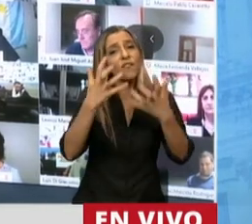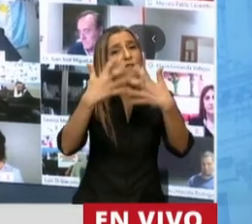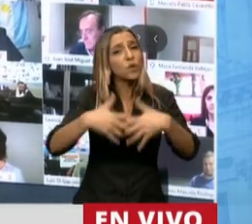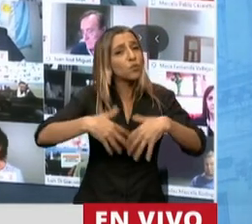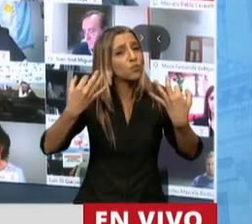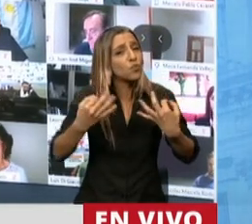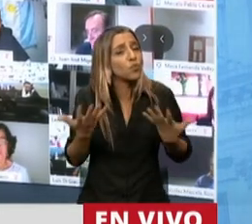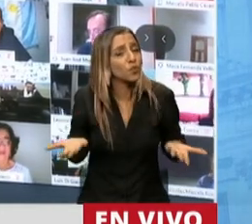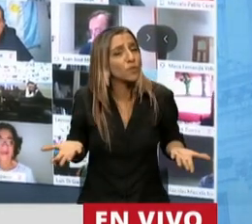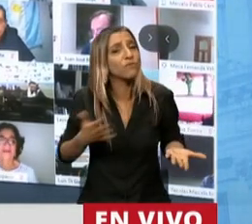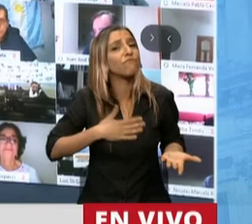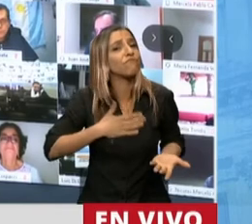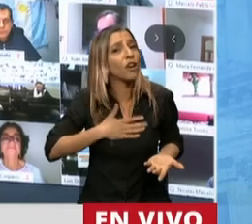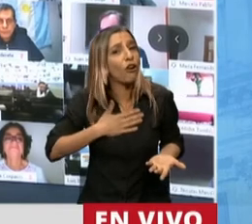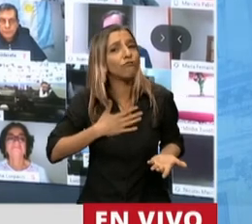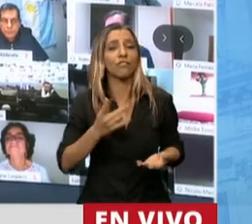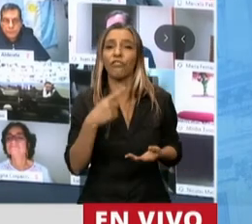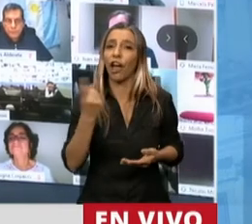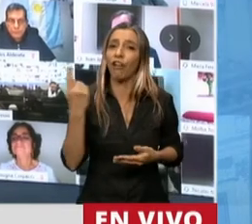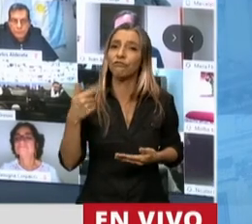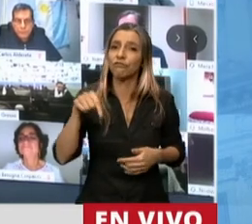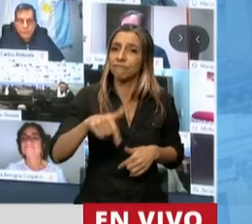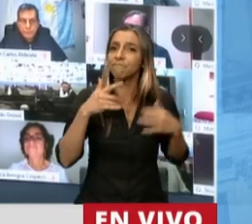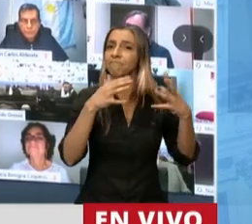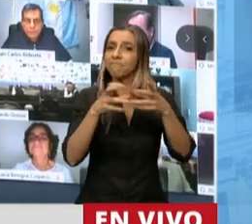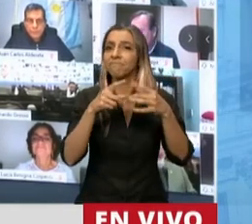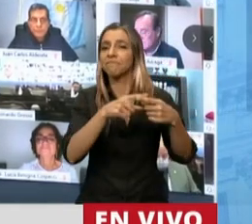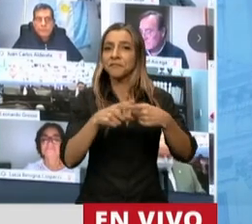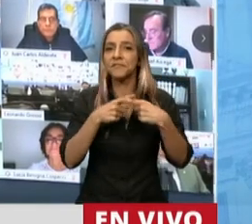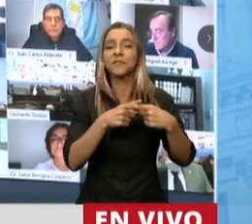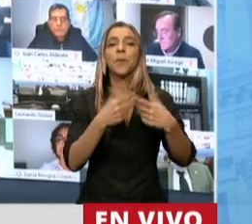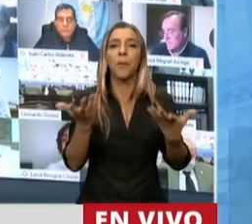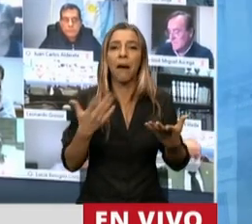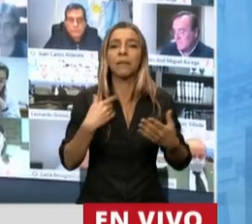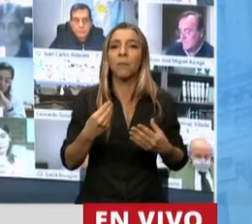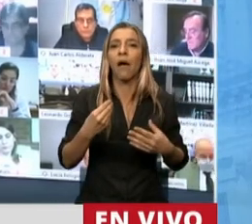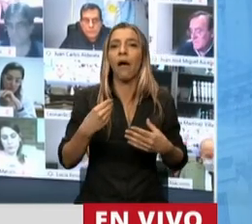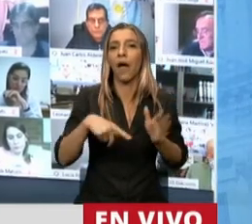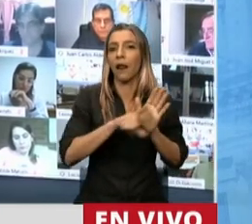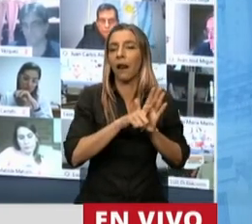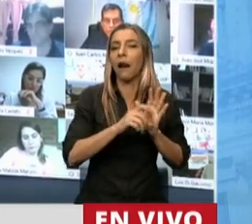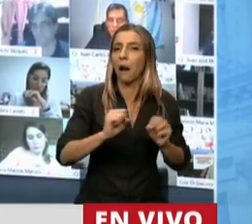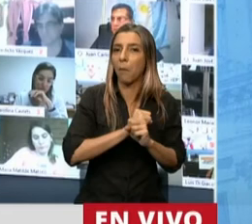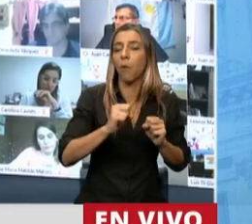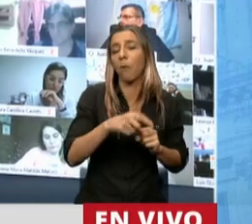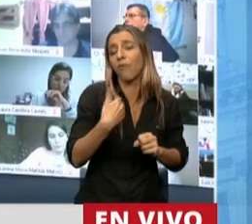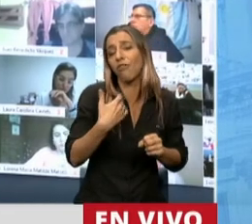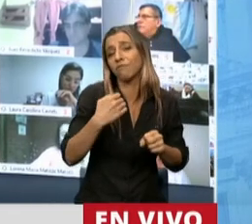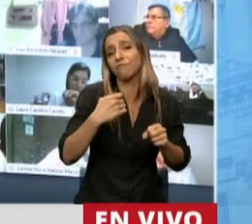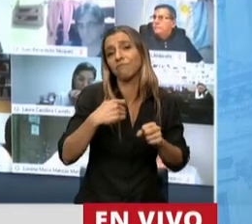celebro que hoy podamos estar sesionando, debatiendo y sancionando estas leyes que me parece que